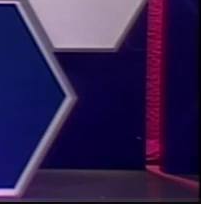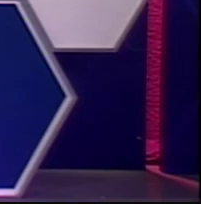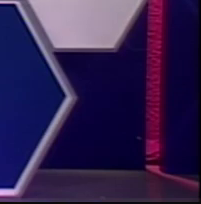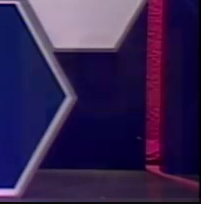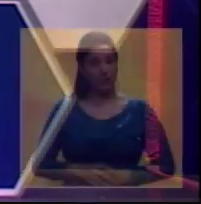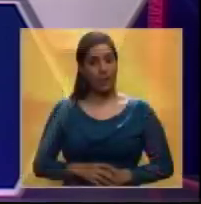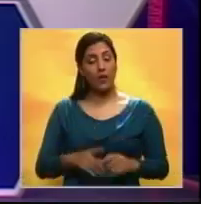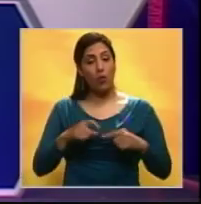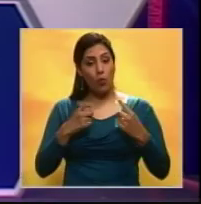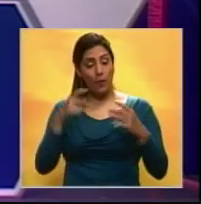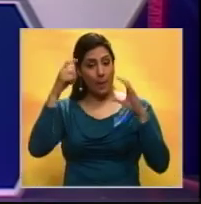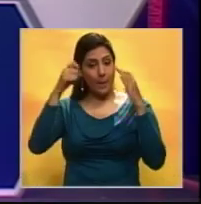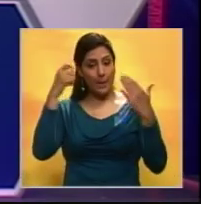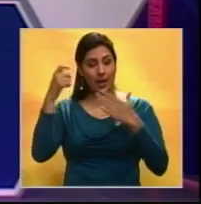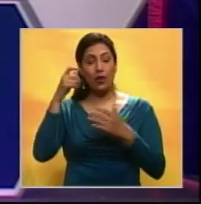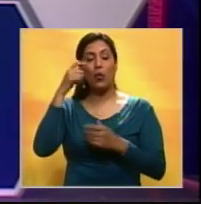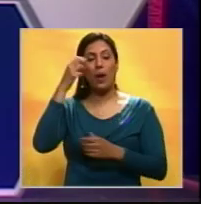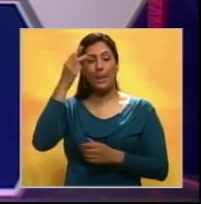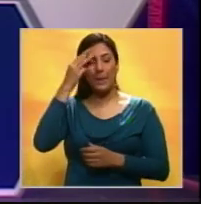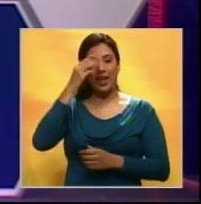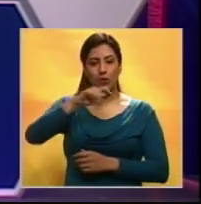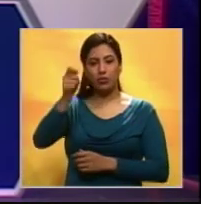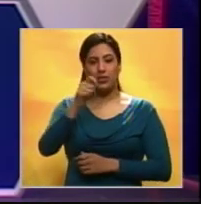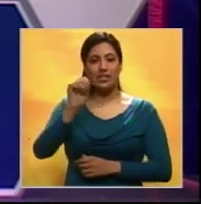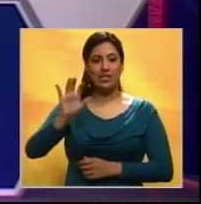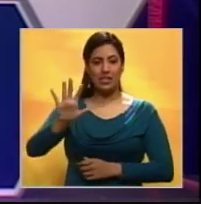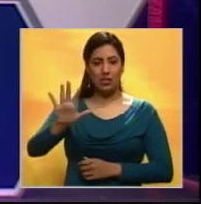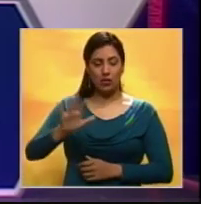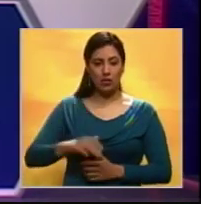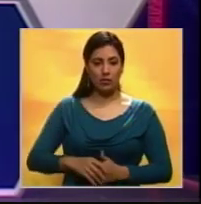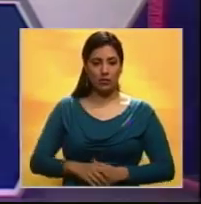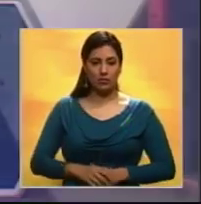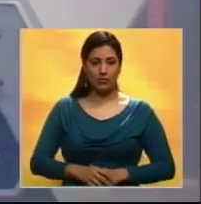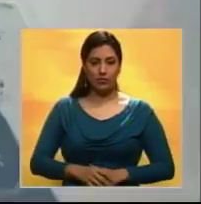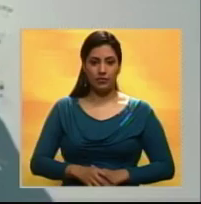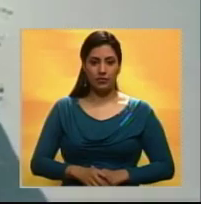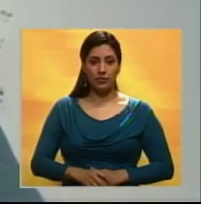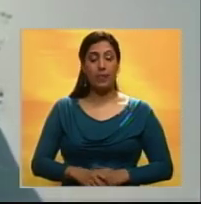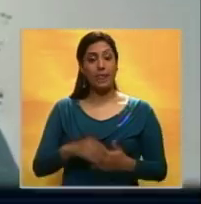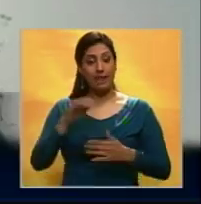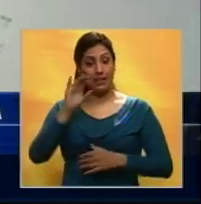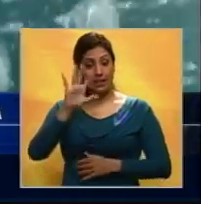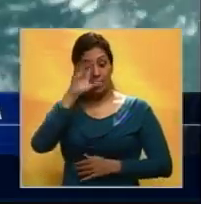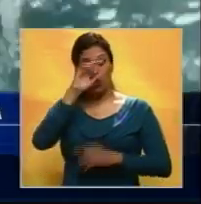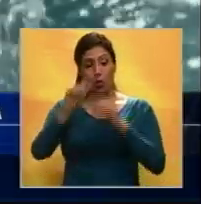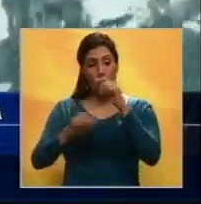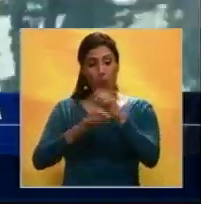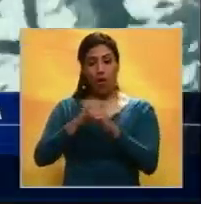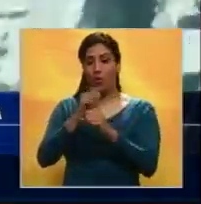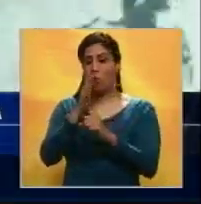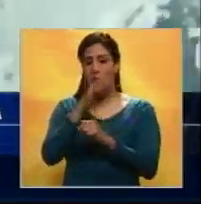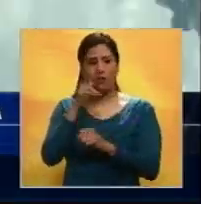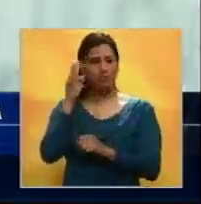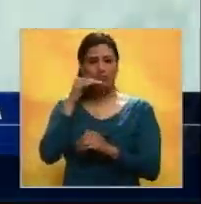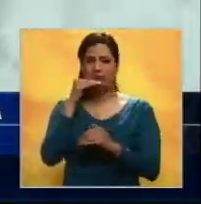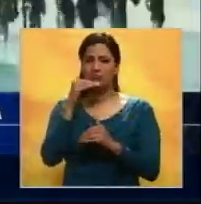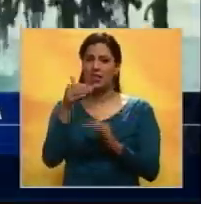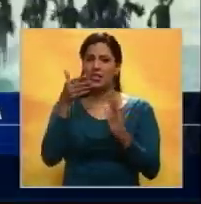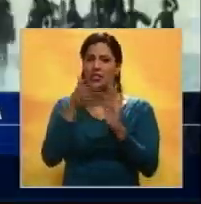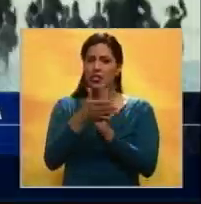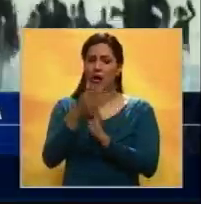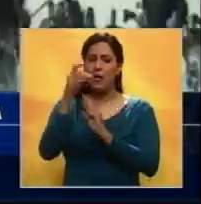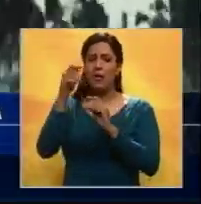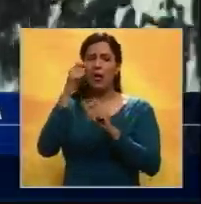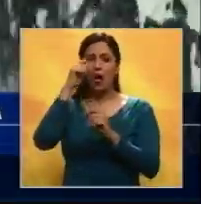Cerramos con el nuevo tráiler de la película Piratas del Caribe 5. 5 años han pasado en los que no se ha oído palabra alguna sobre